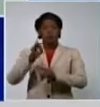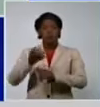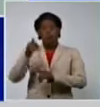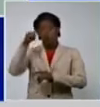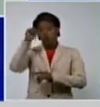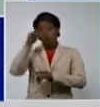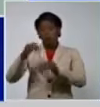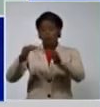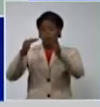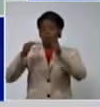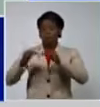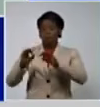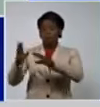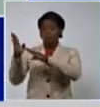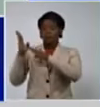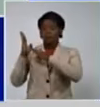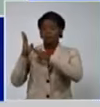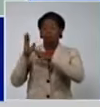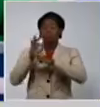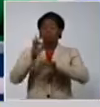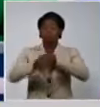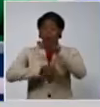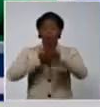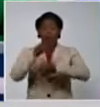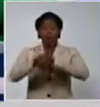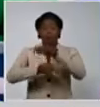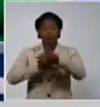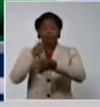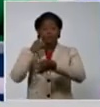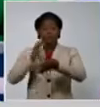orden. Como ves, Lázaro,